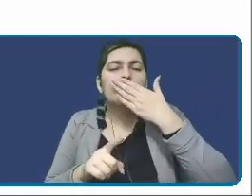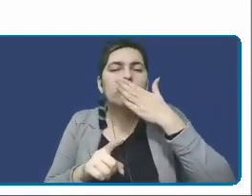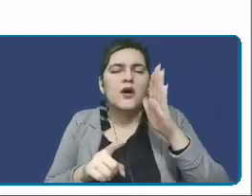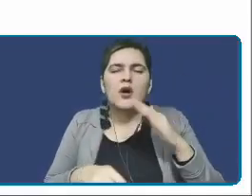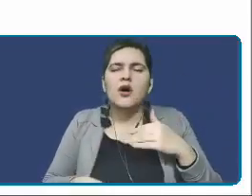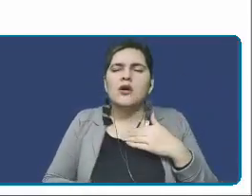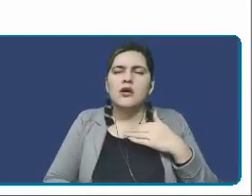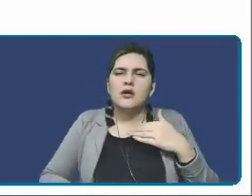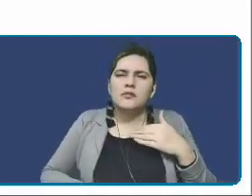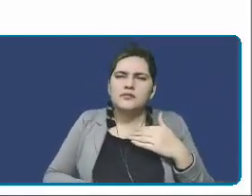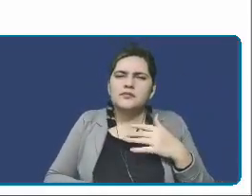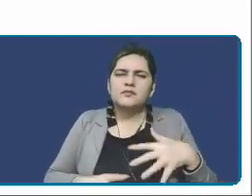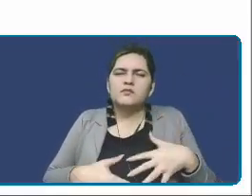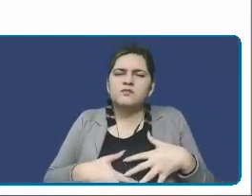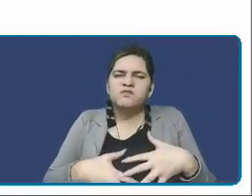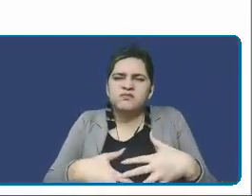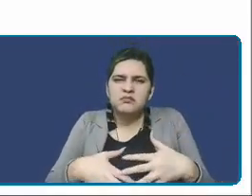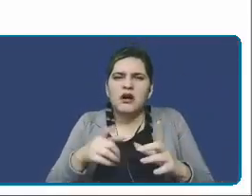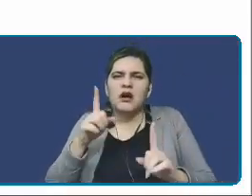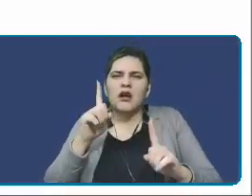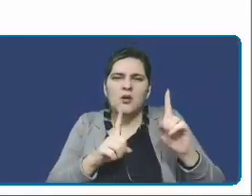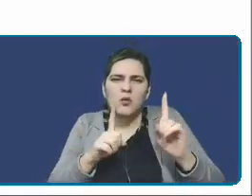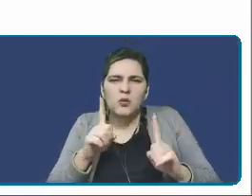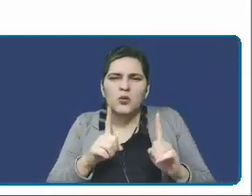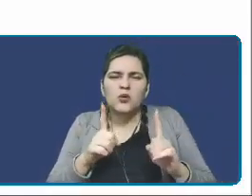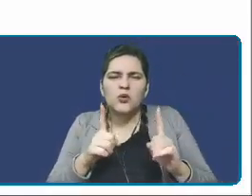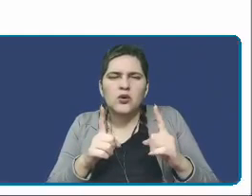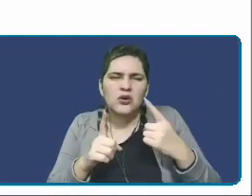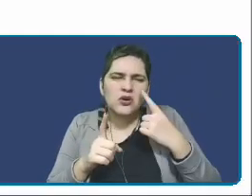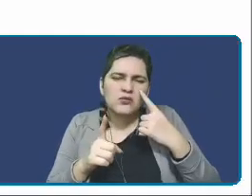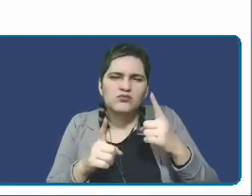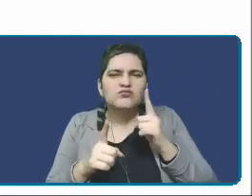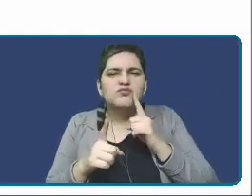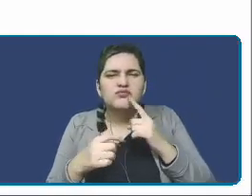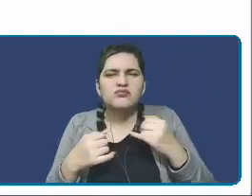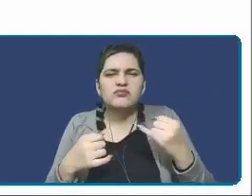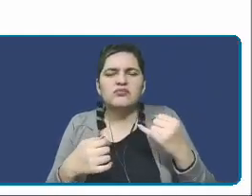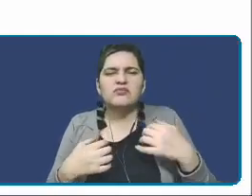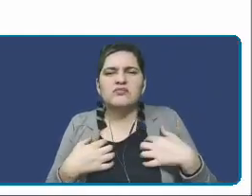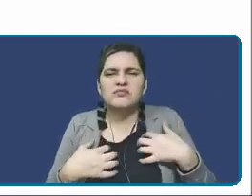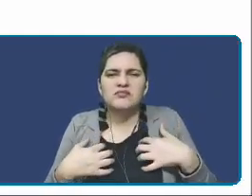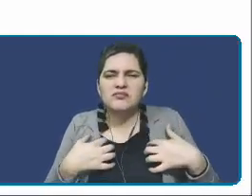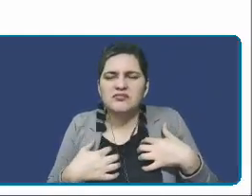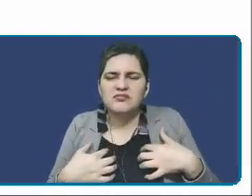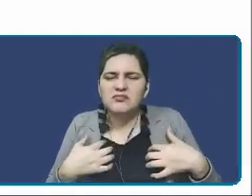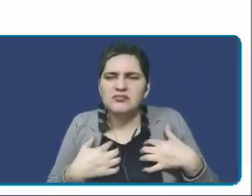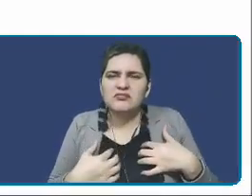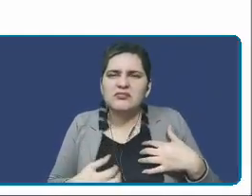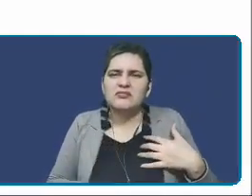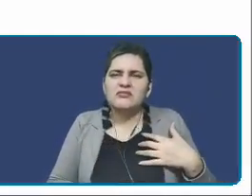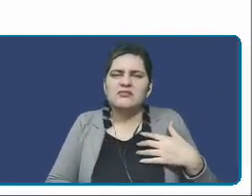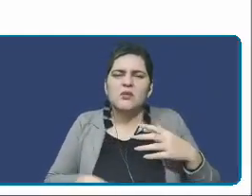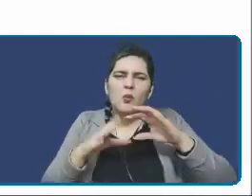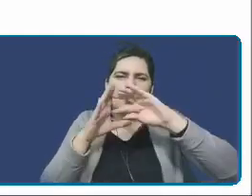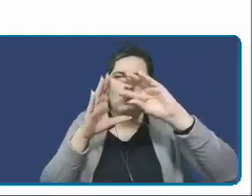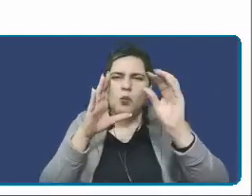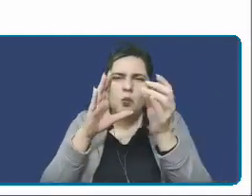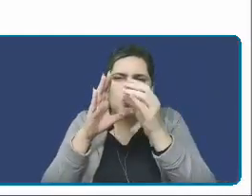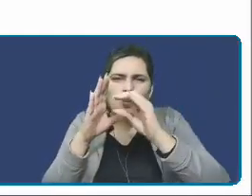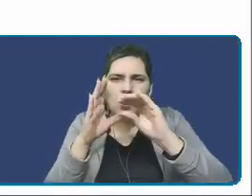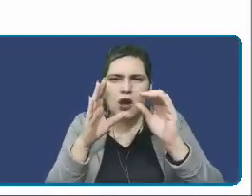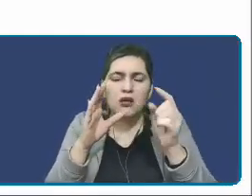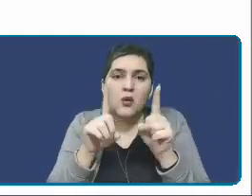síntomas inespecíficos digestivos, y cuando uno ve estudios, dice, sí,